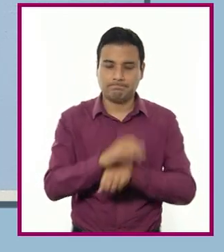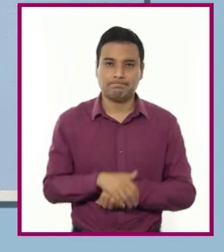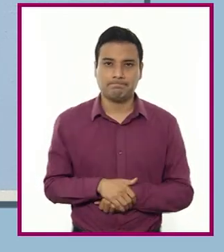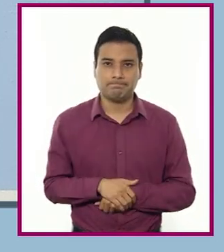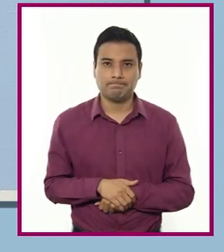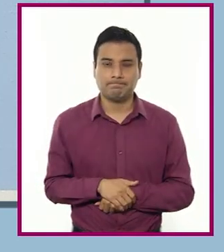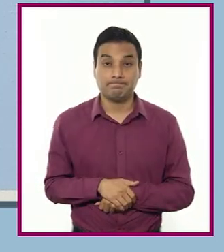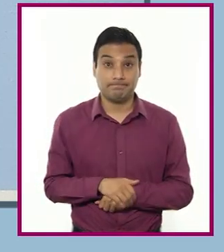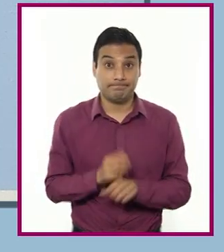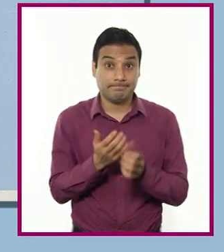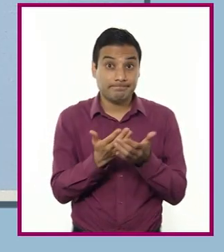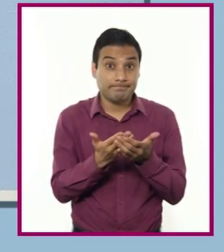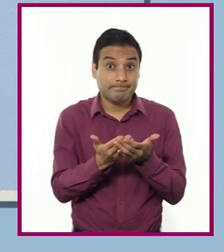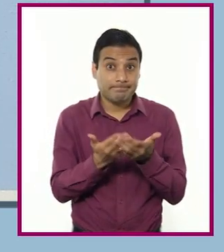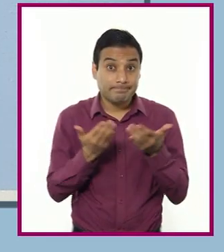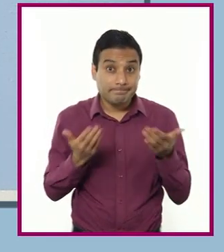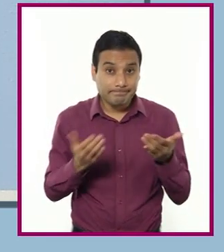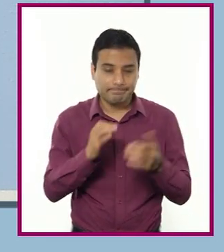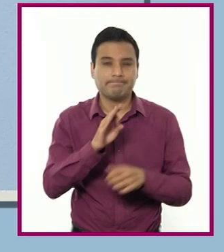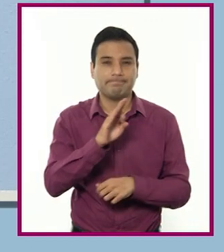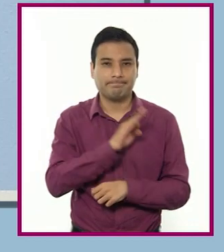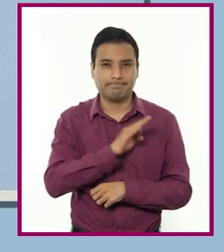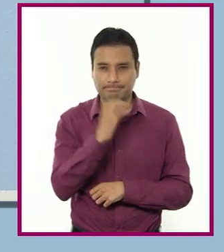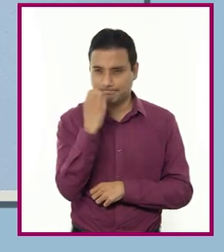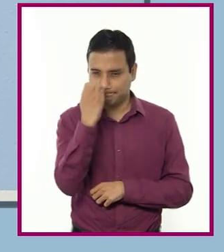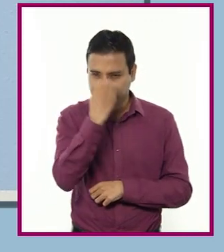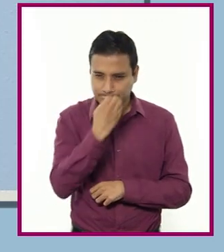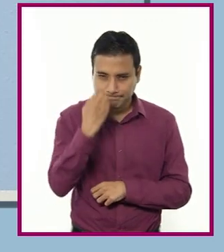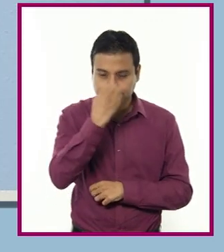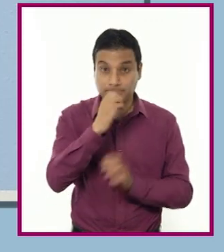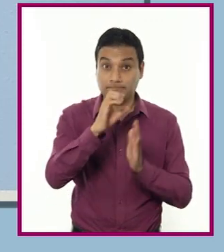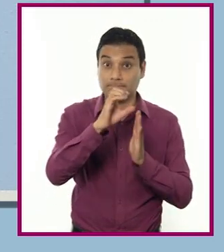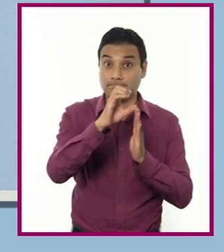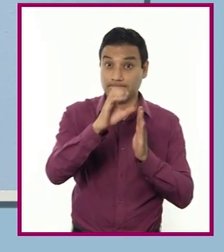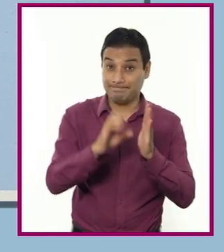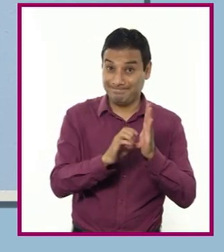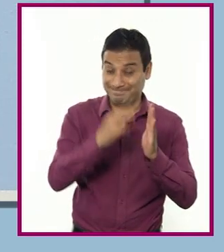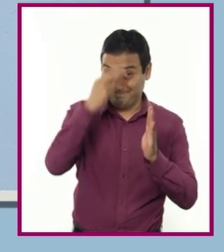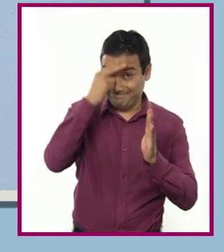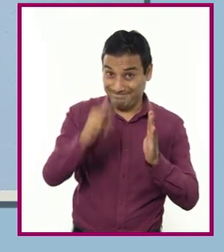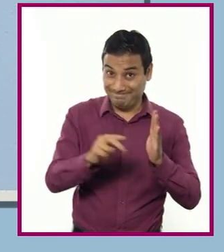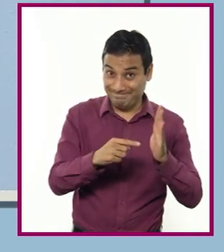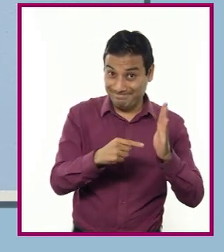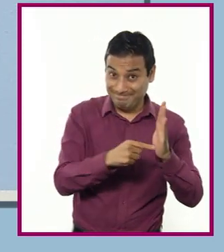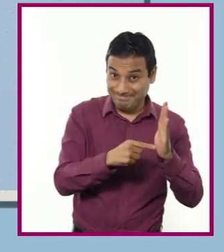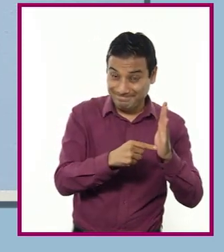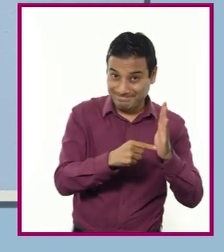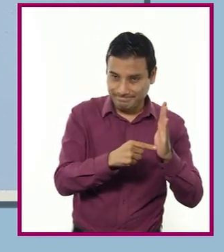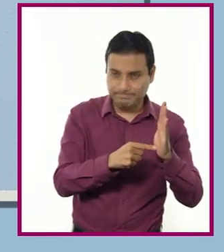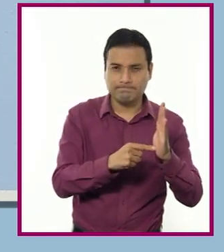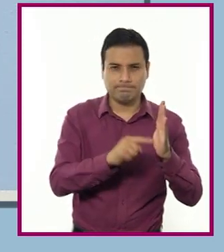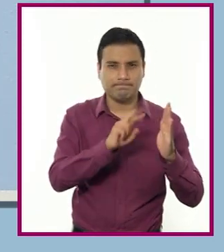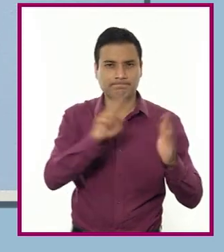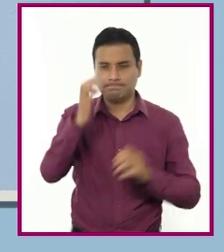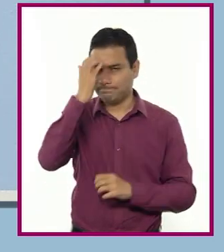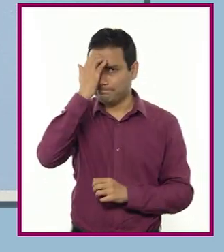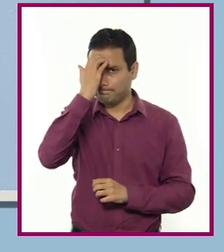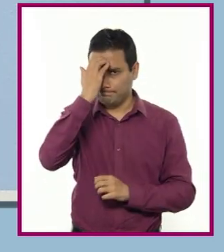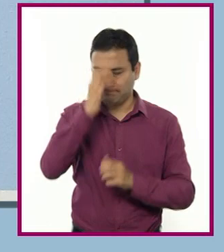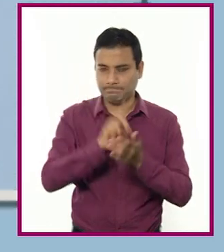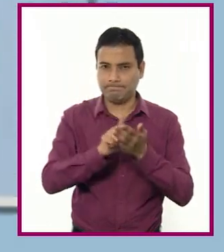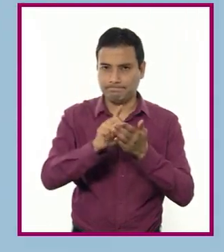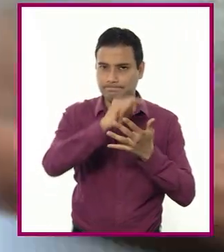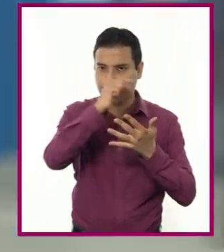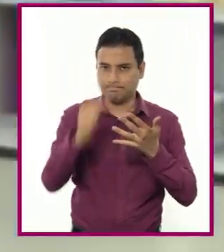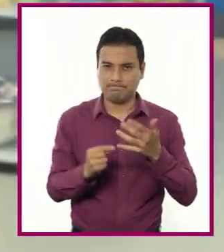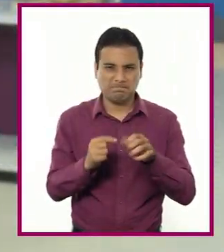ocasión podremos analizar cómo la Constitución Política de los Estados Unidos Mexicanos reconoce y garantiza los